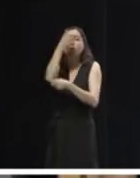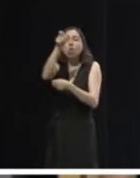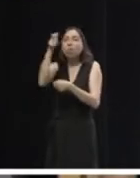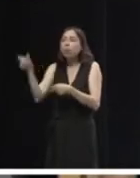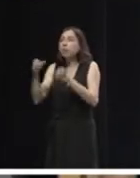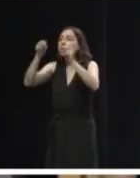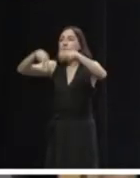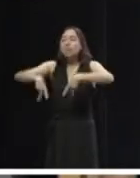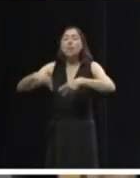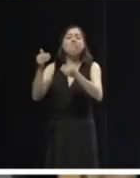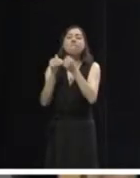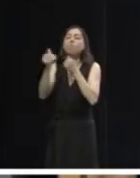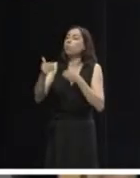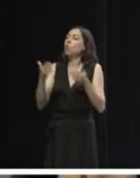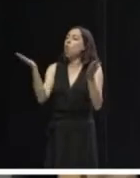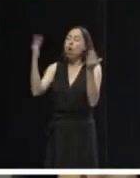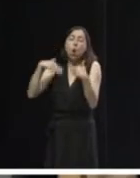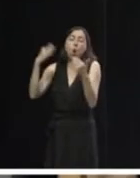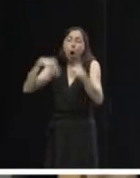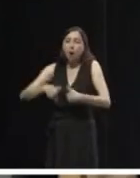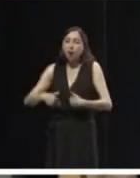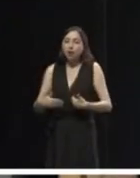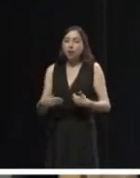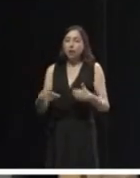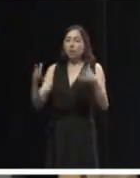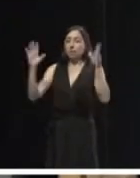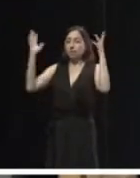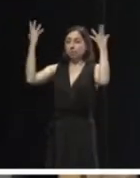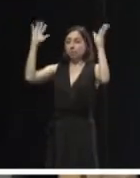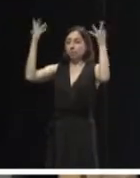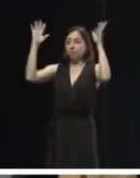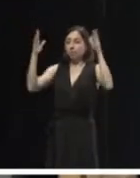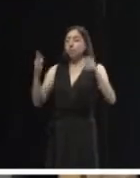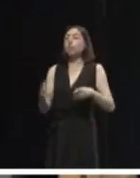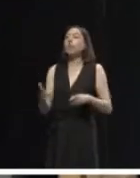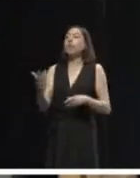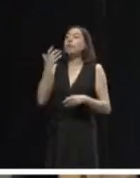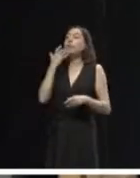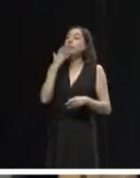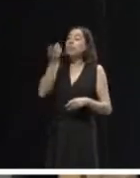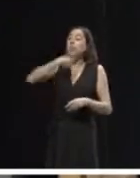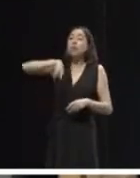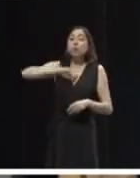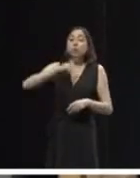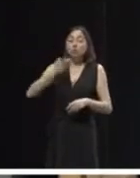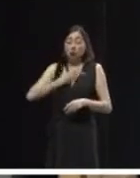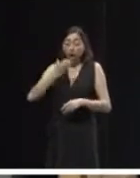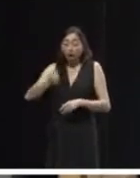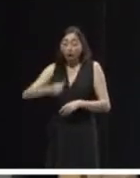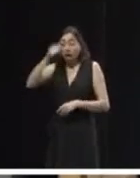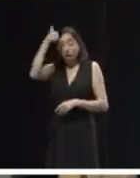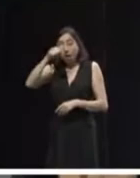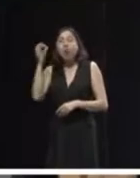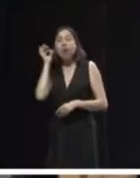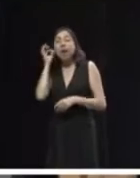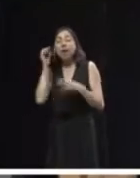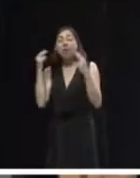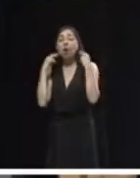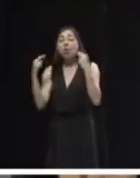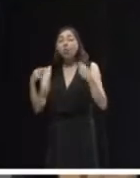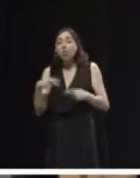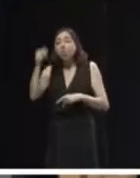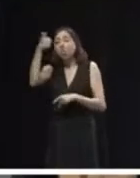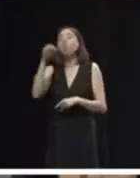hay futuro. Sin nuestros alcaldes, alcaldesas, concejalas y